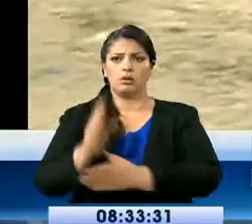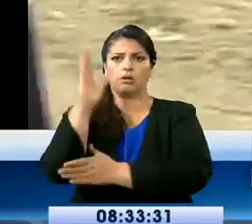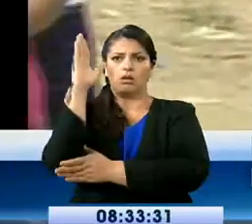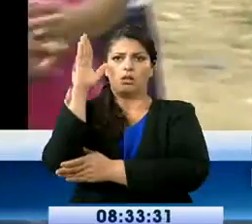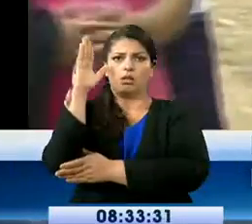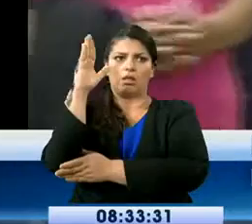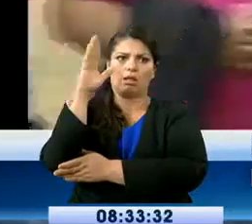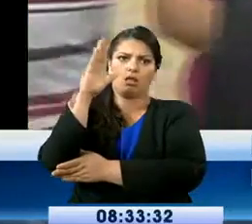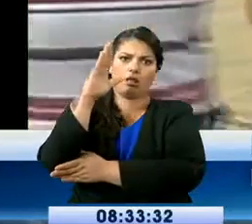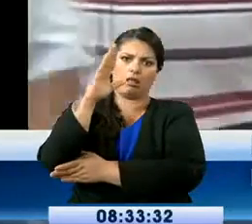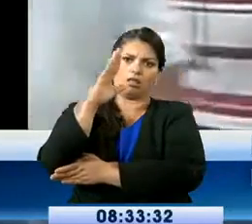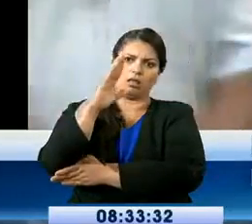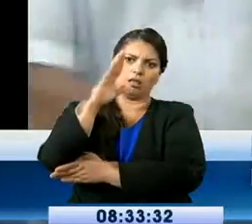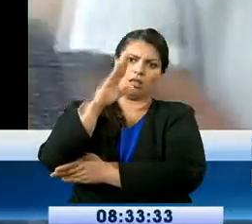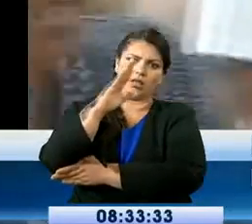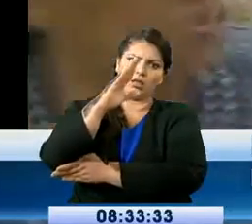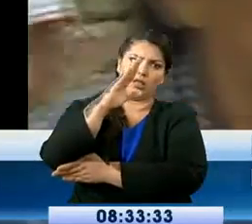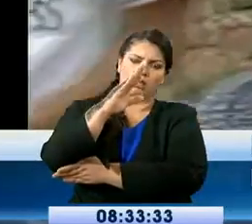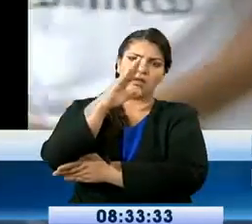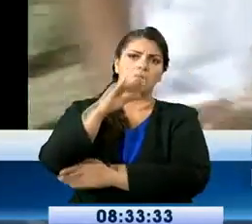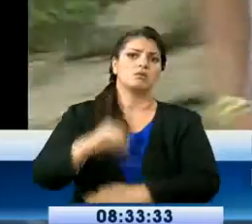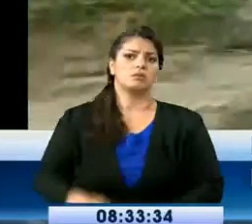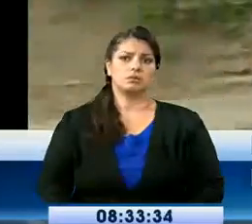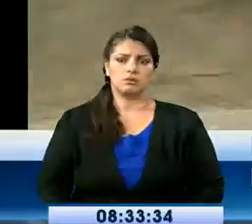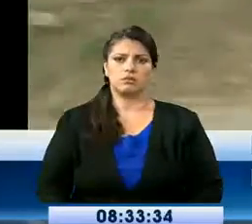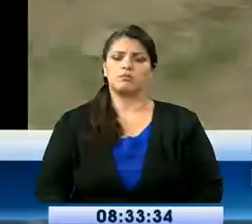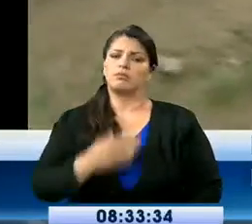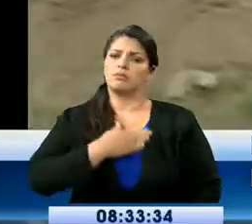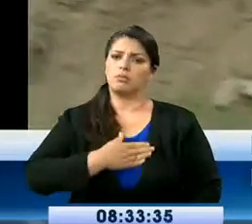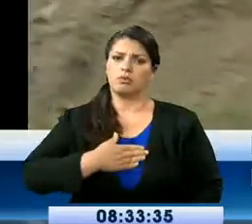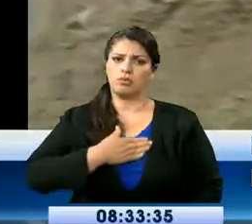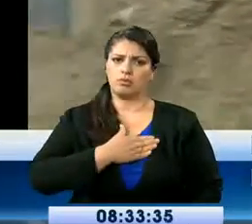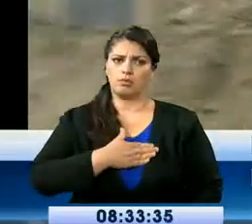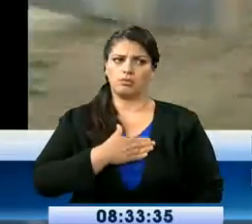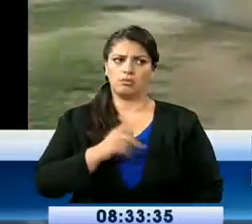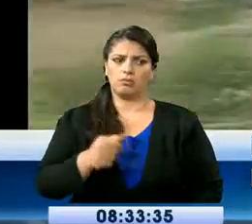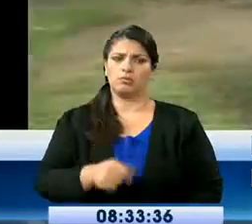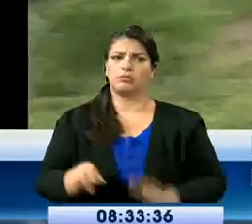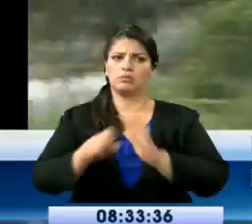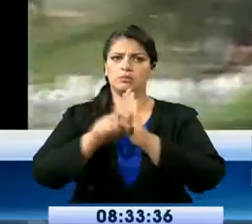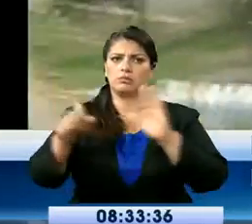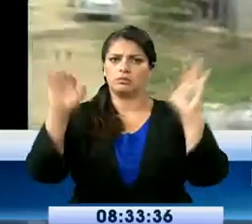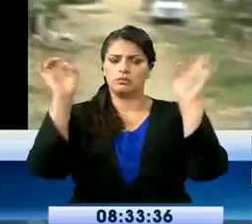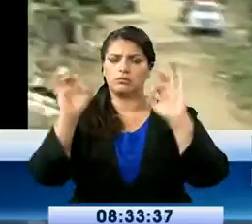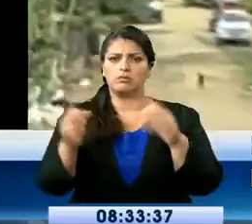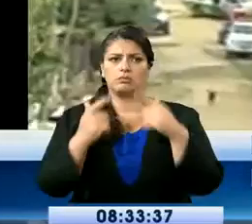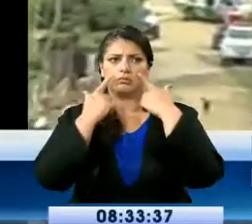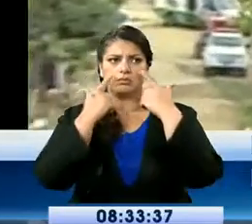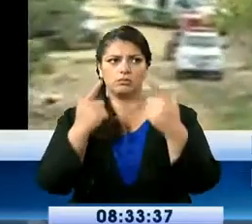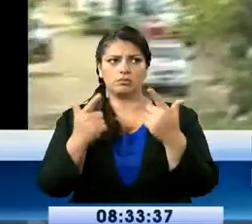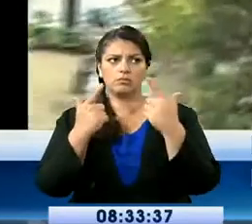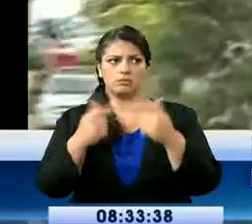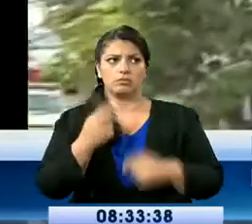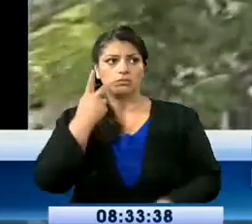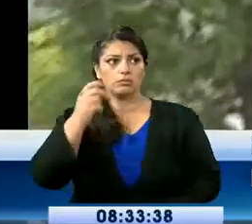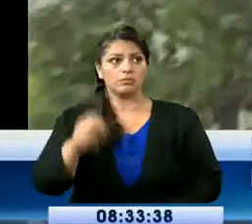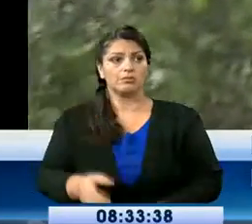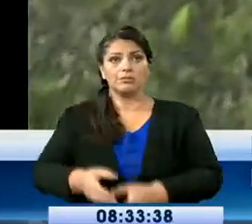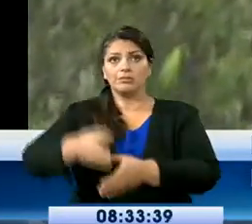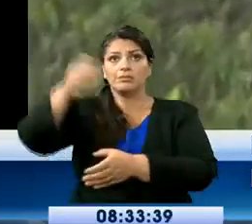encuentra ya como que ya queriendo besar el suelo. El otro, bueno, este todavía está bien, creo que sí está bien. El de allá, exactamente,